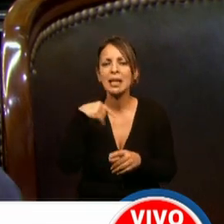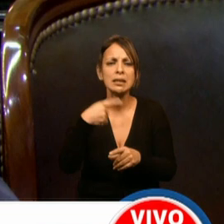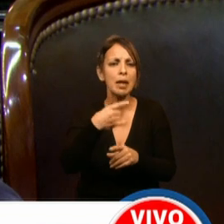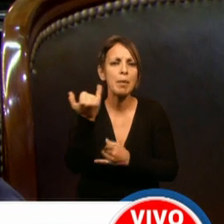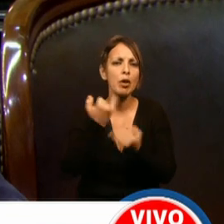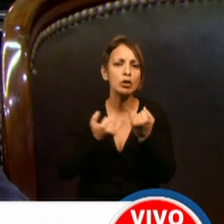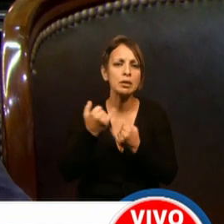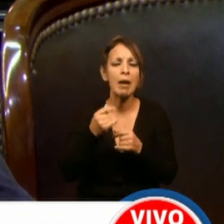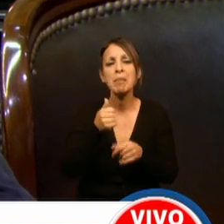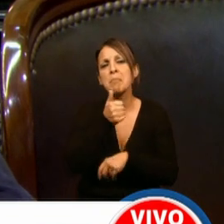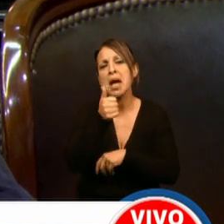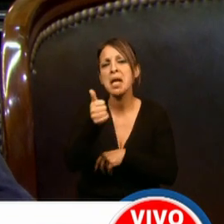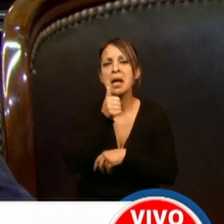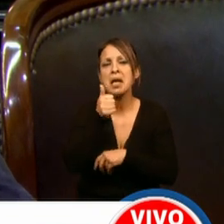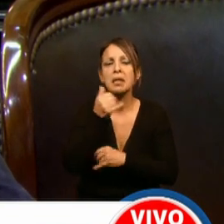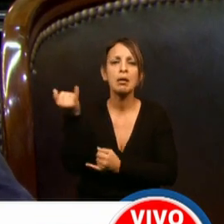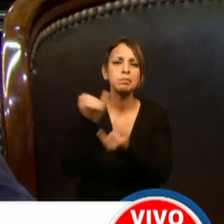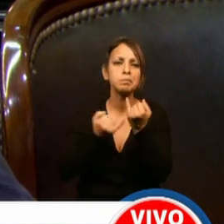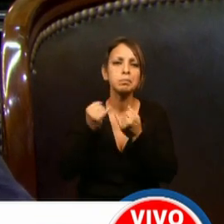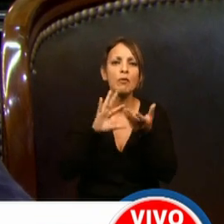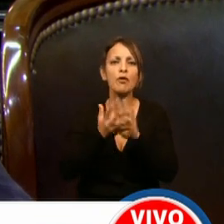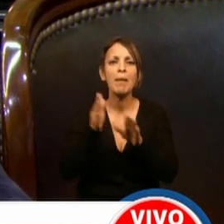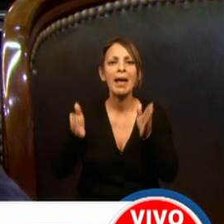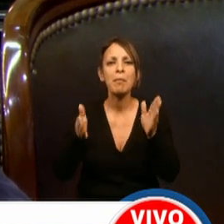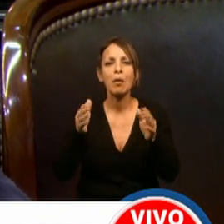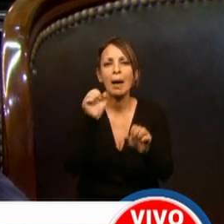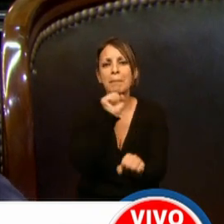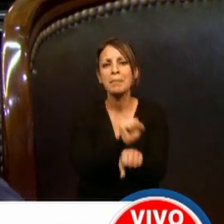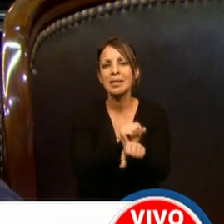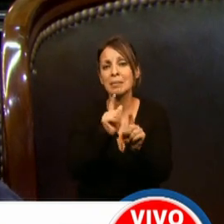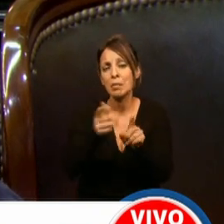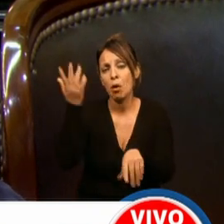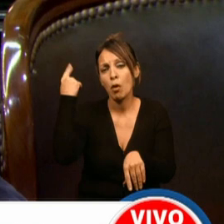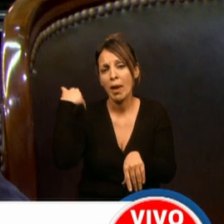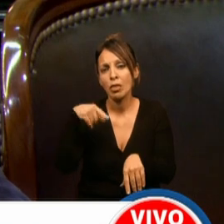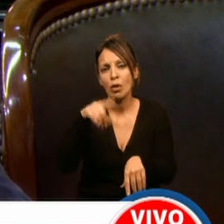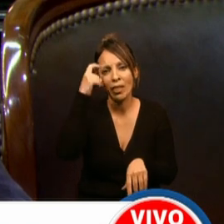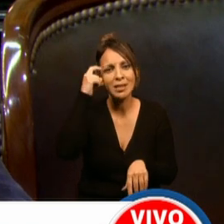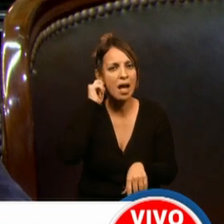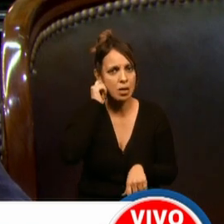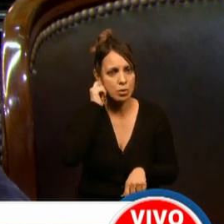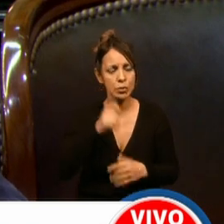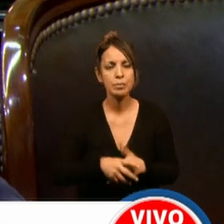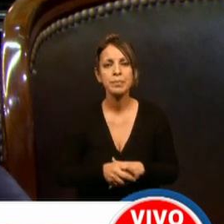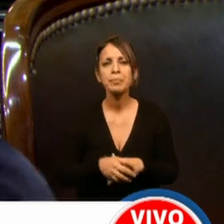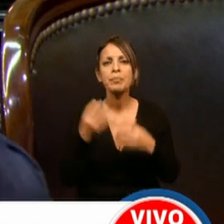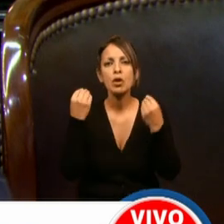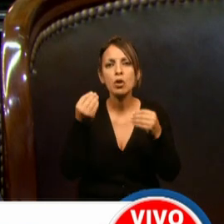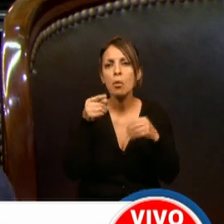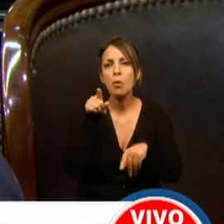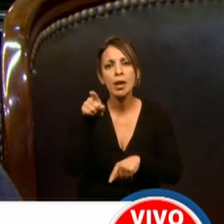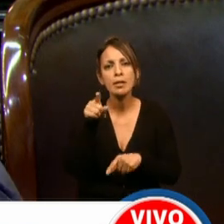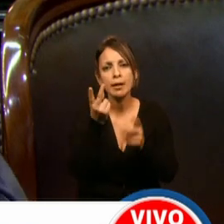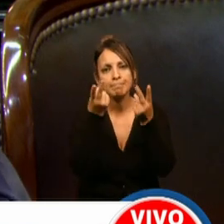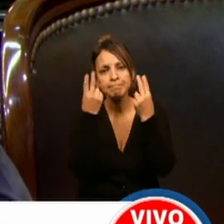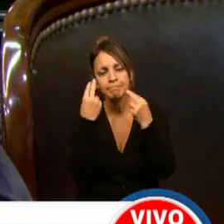unidad básica como había sido presa de esa dictadura con apenas 10 años y como había hecho caso a lo que